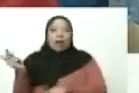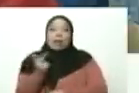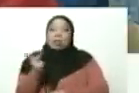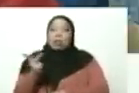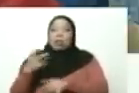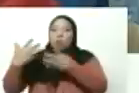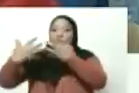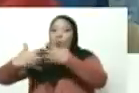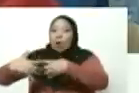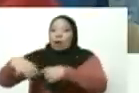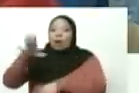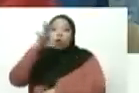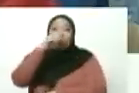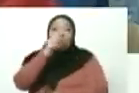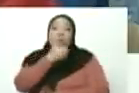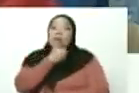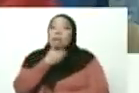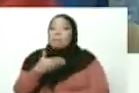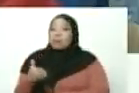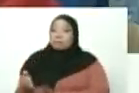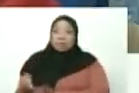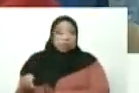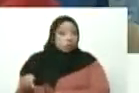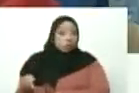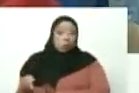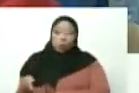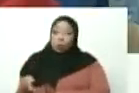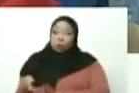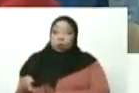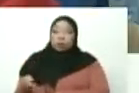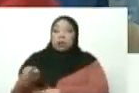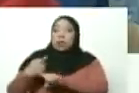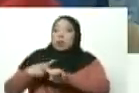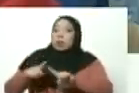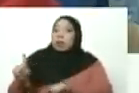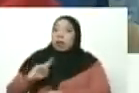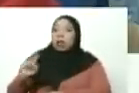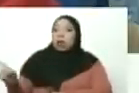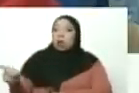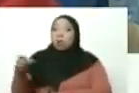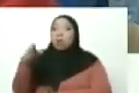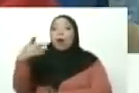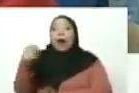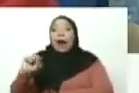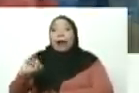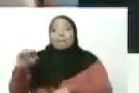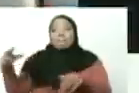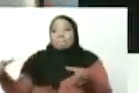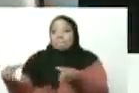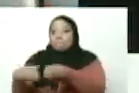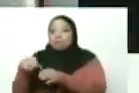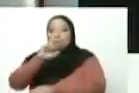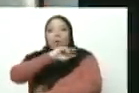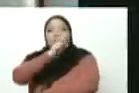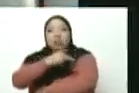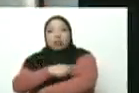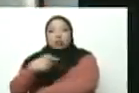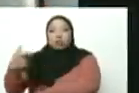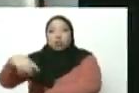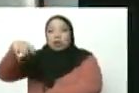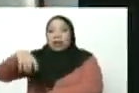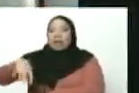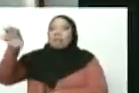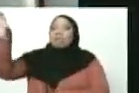que no estaba autorizada por la superintendencia nacional de valores debido a que se encontraba o se encuentra ubicada en el